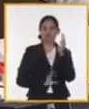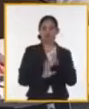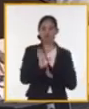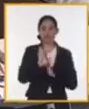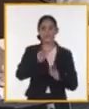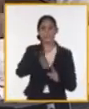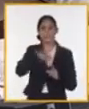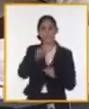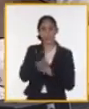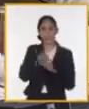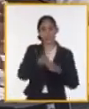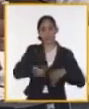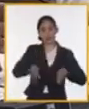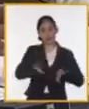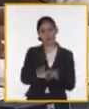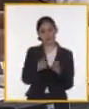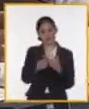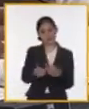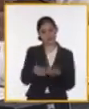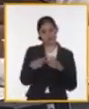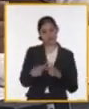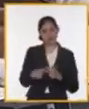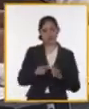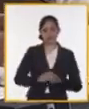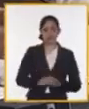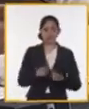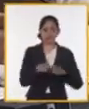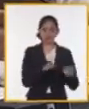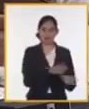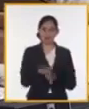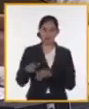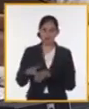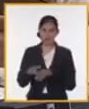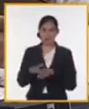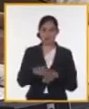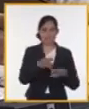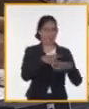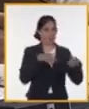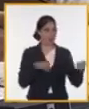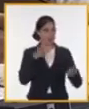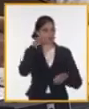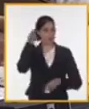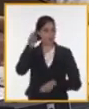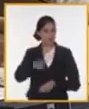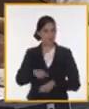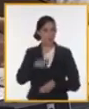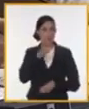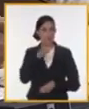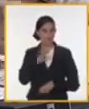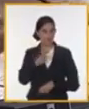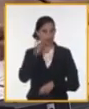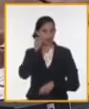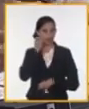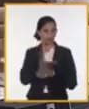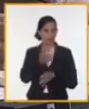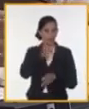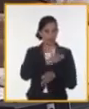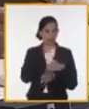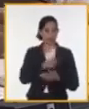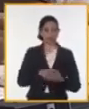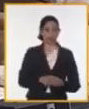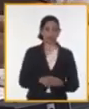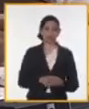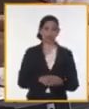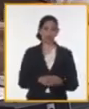enfrentamiento efectivo. Sobre el registro interoperable que la Fiscalía está liderando, vamos a